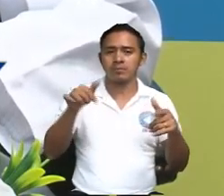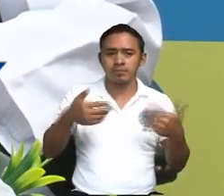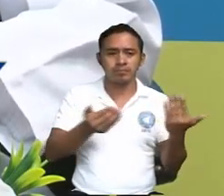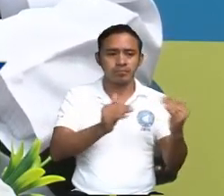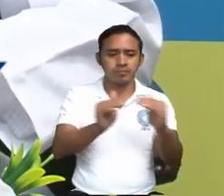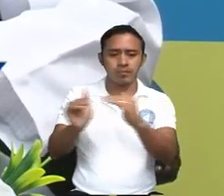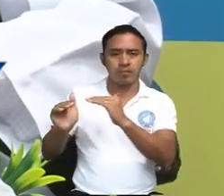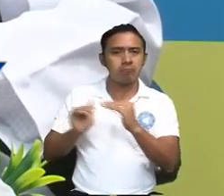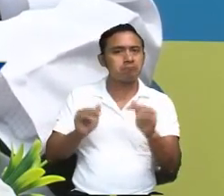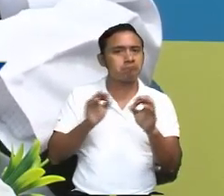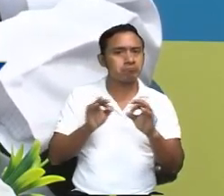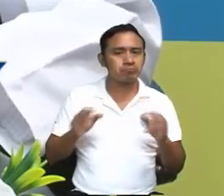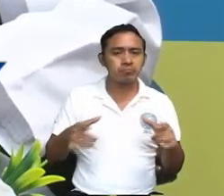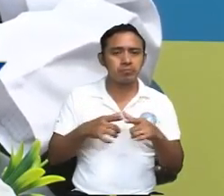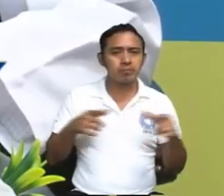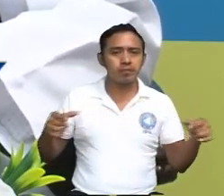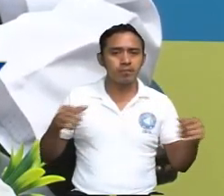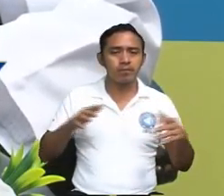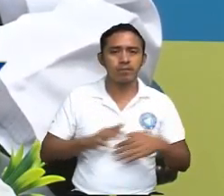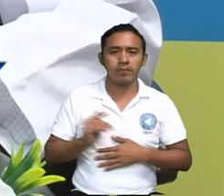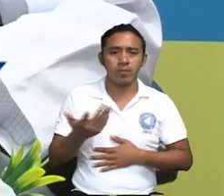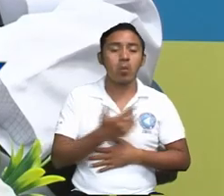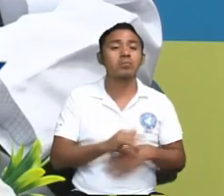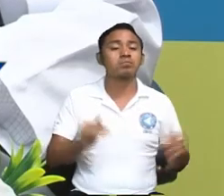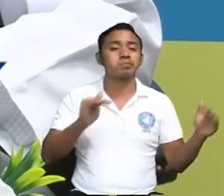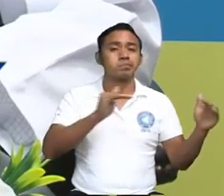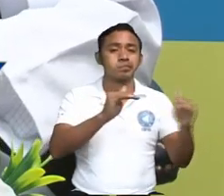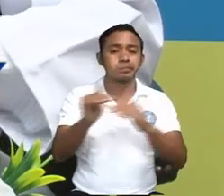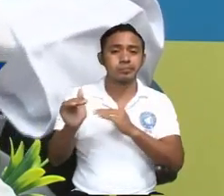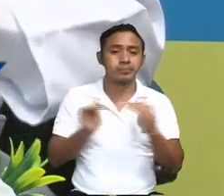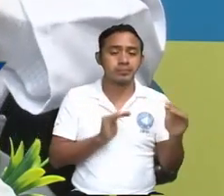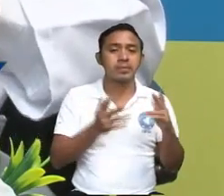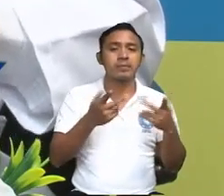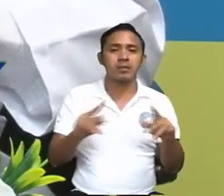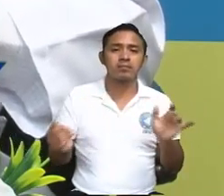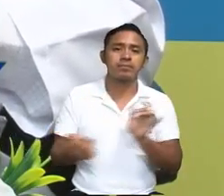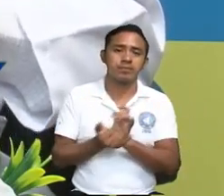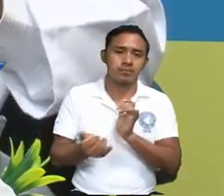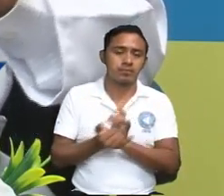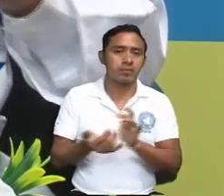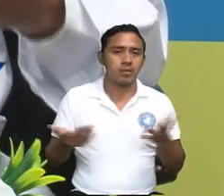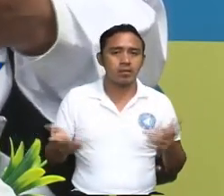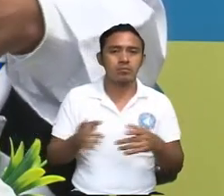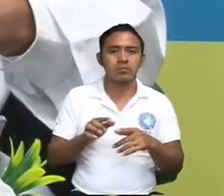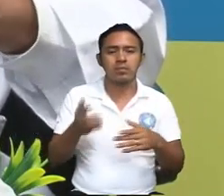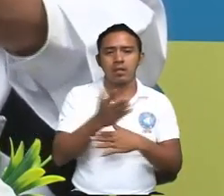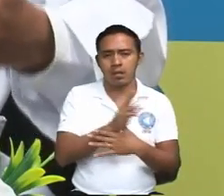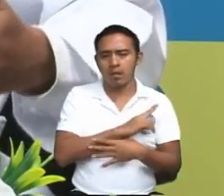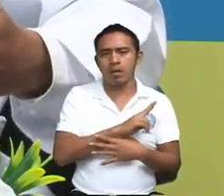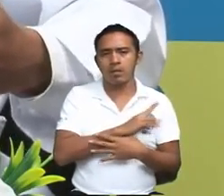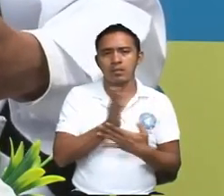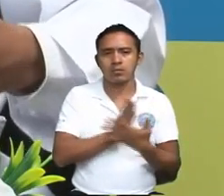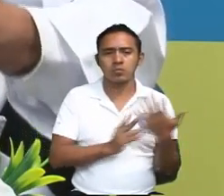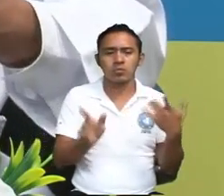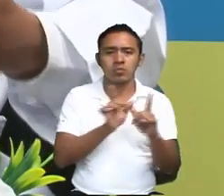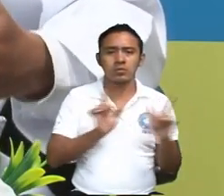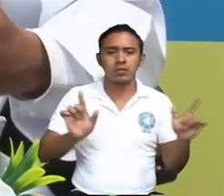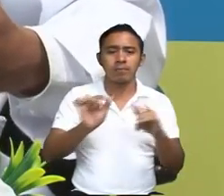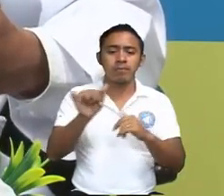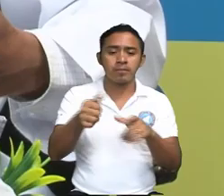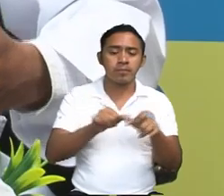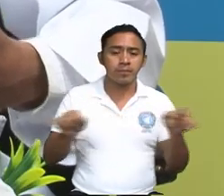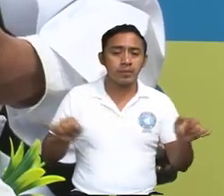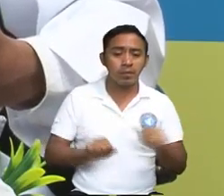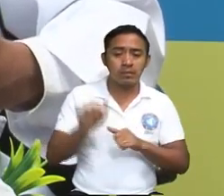¿verdad? La mayor parte de nuestras localidades son urbanas, pero aún tenemos zonas rurales donde pueden haber animalitos